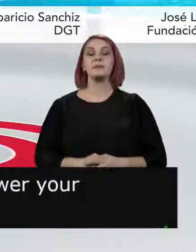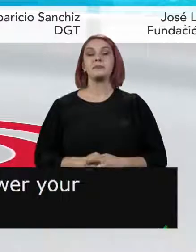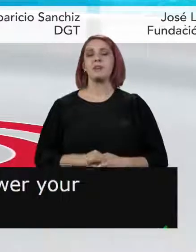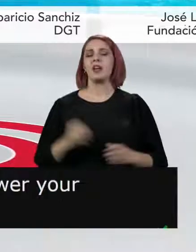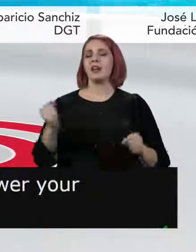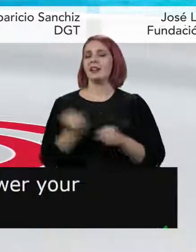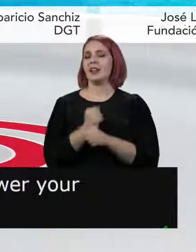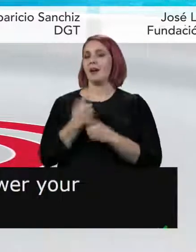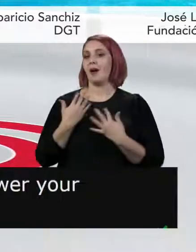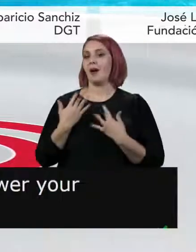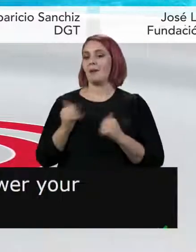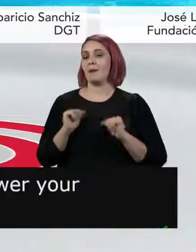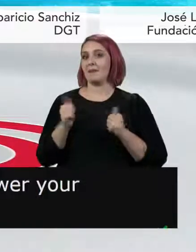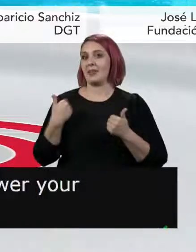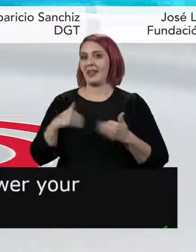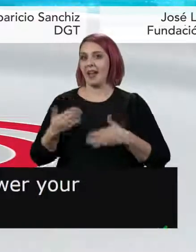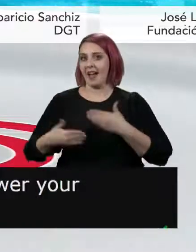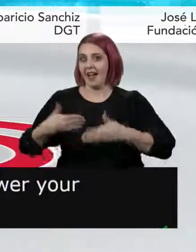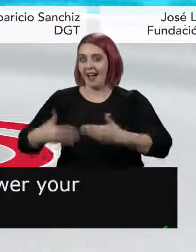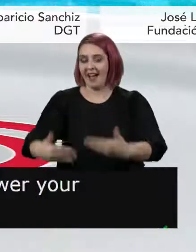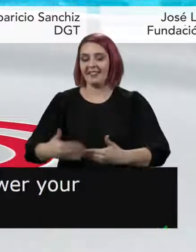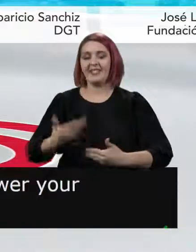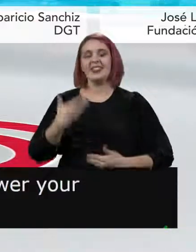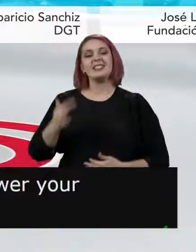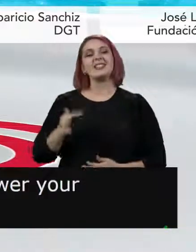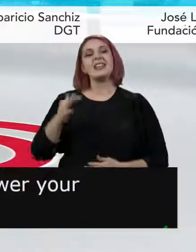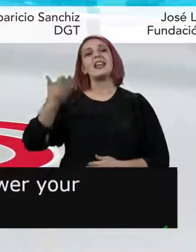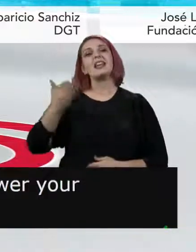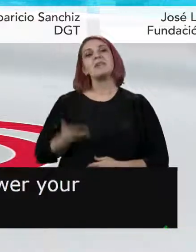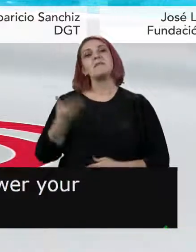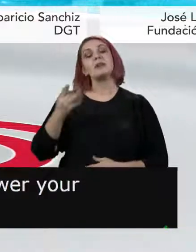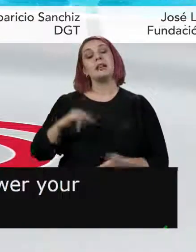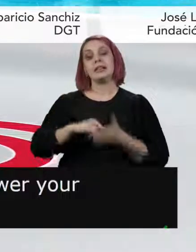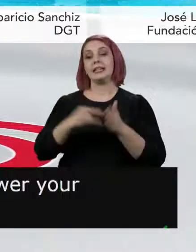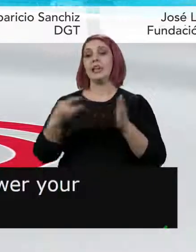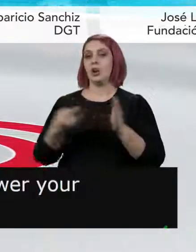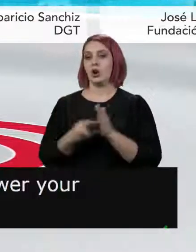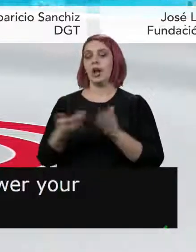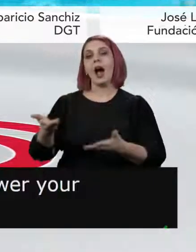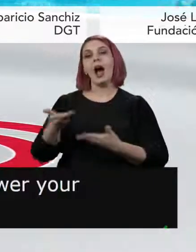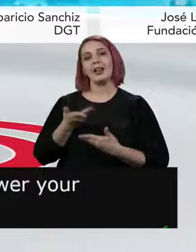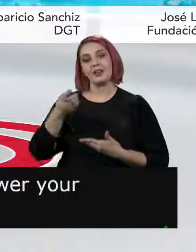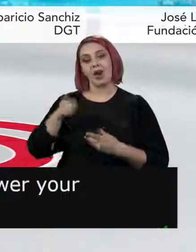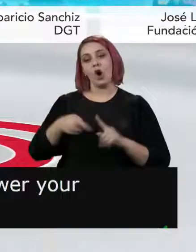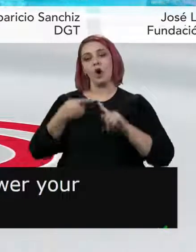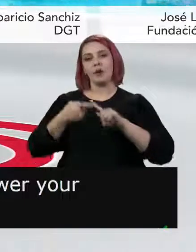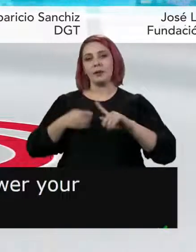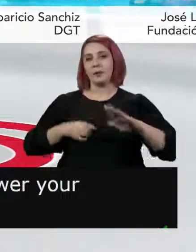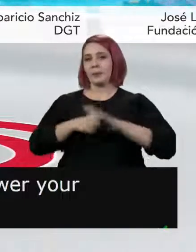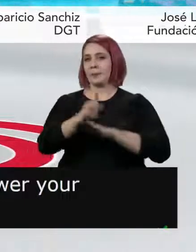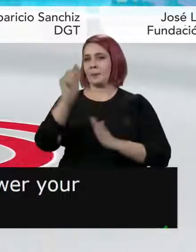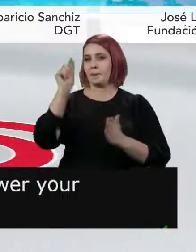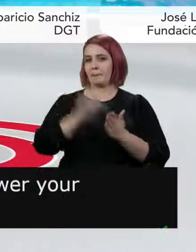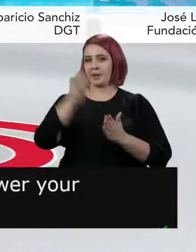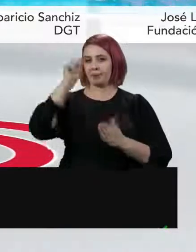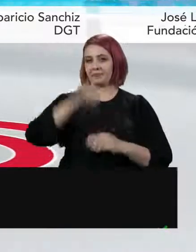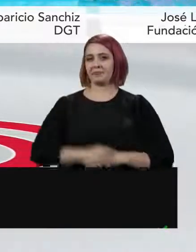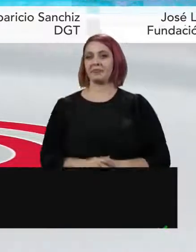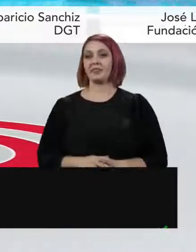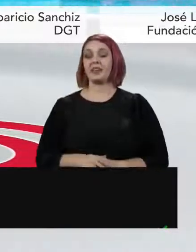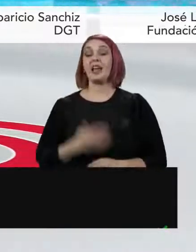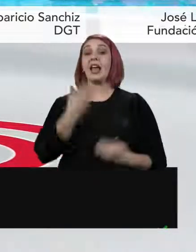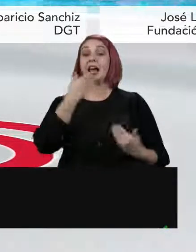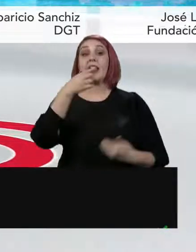mucho trabajo y qué importante es ver que la tecnología sí que nos ayuda, ¿no?, a avanzar más rápido. Y gracias